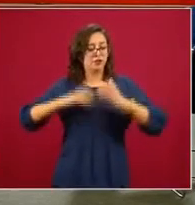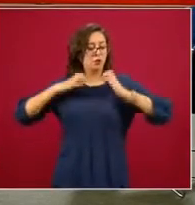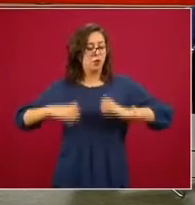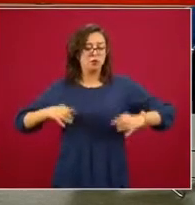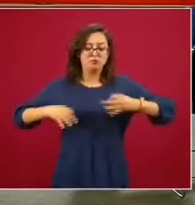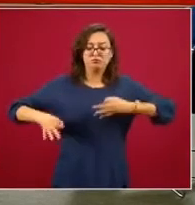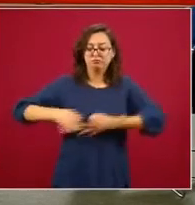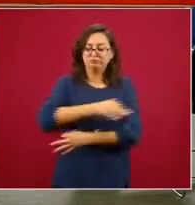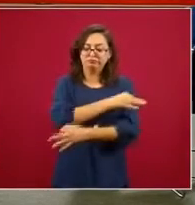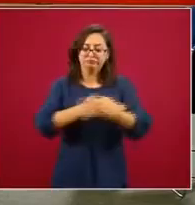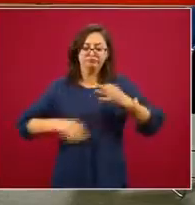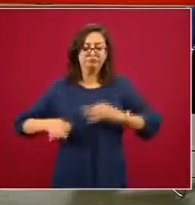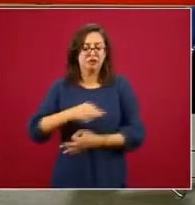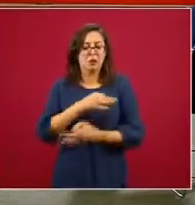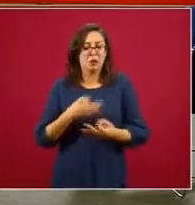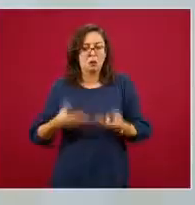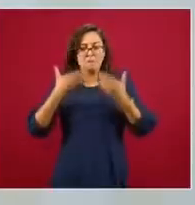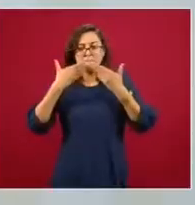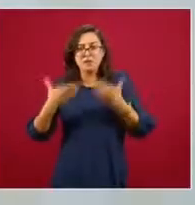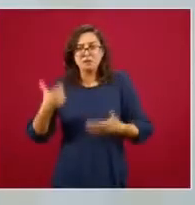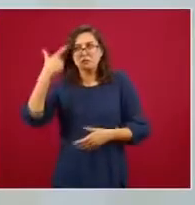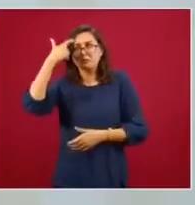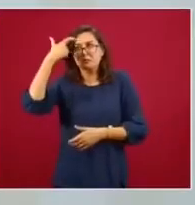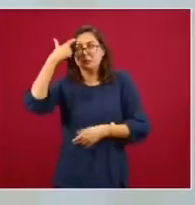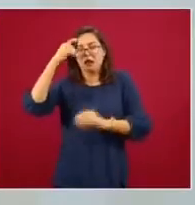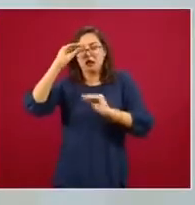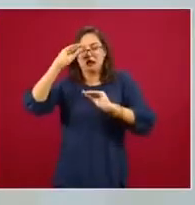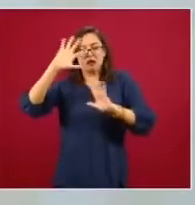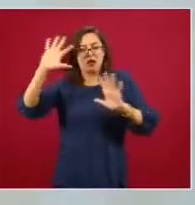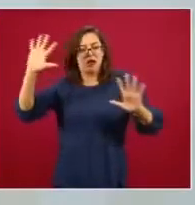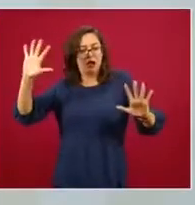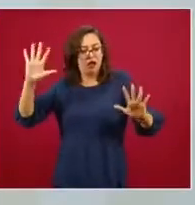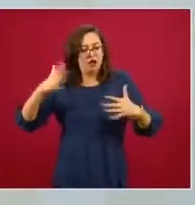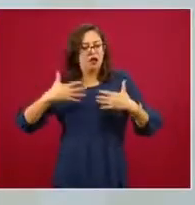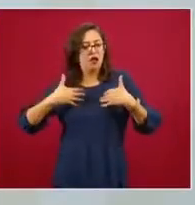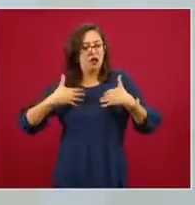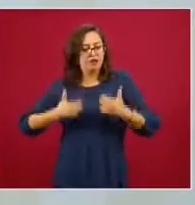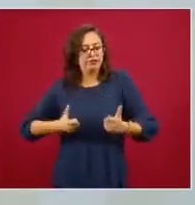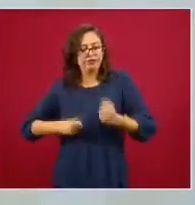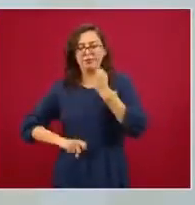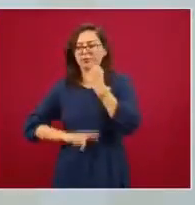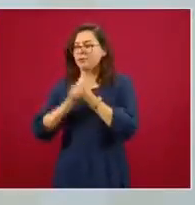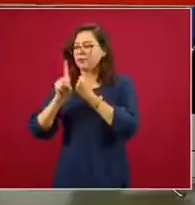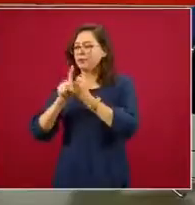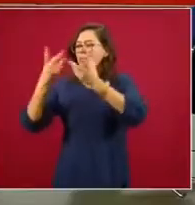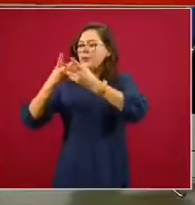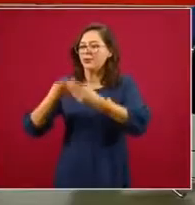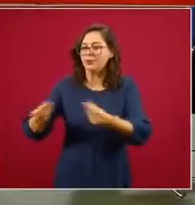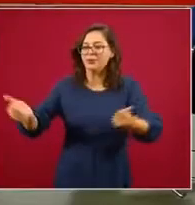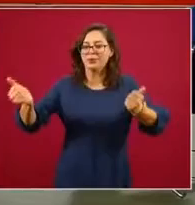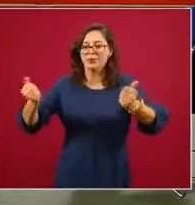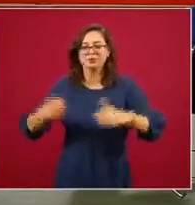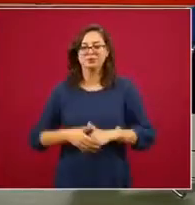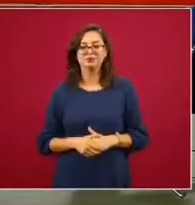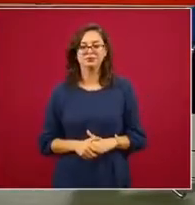manera y podamos estar más claros para pensar y para buscar soluciones a los problemas de la vida cotidiana.